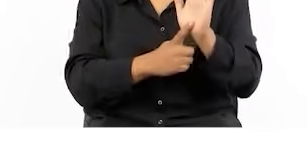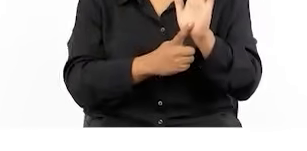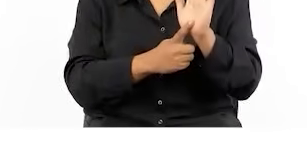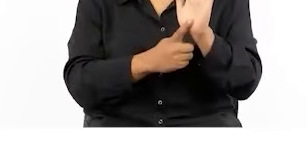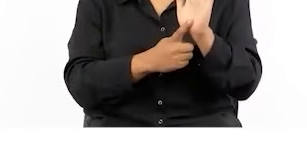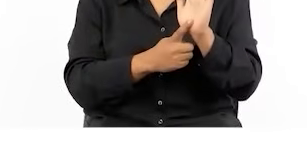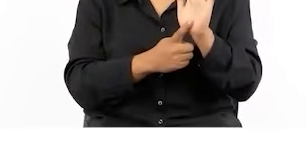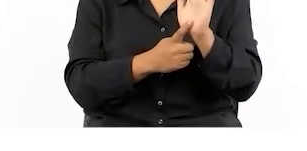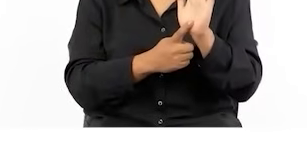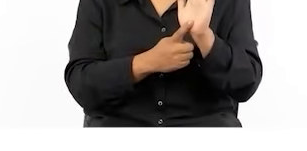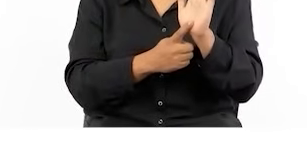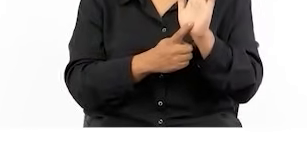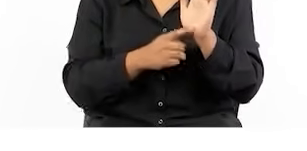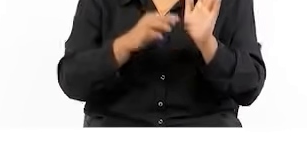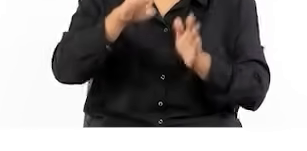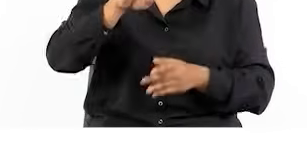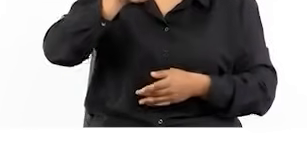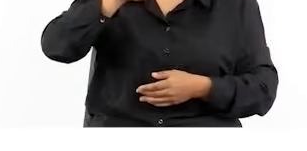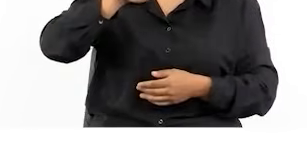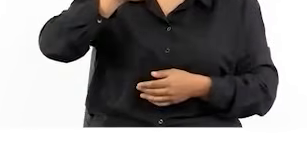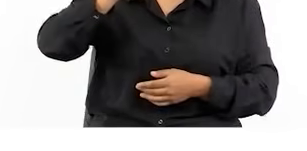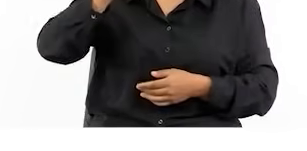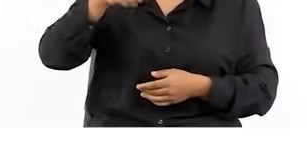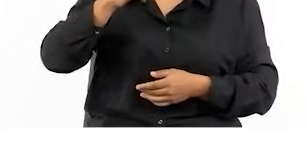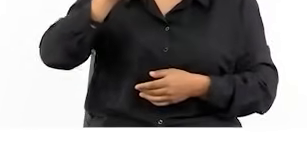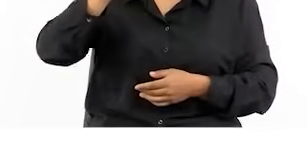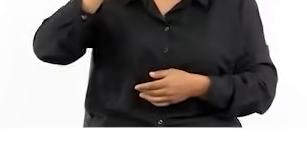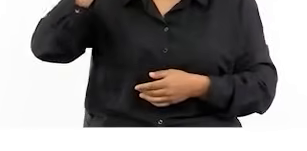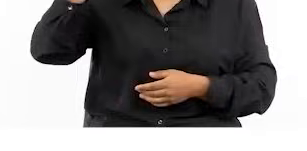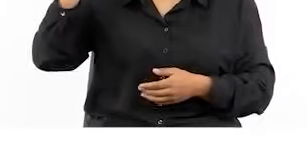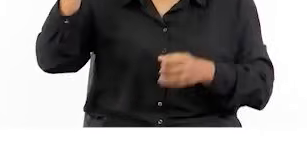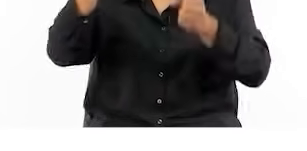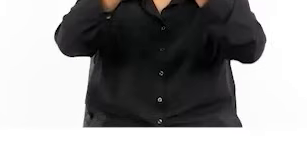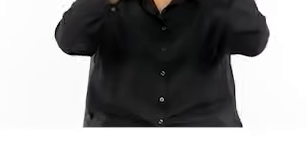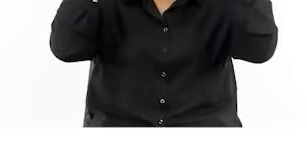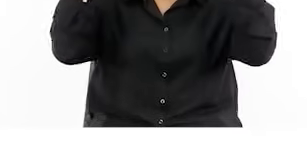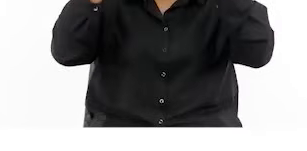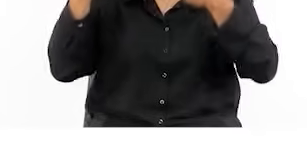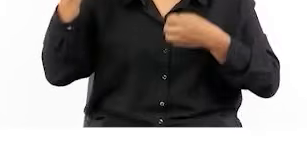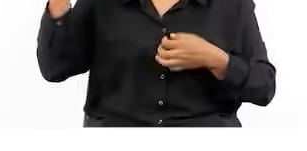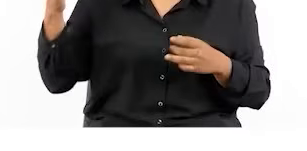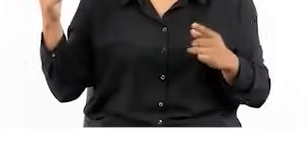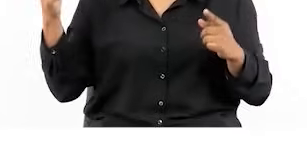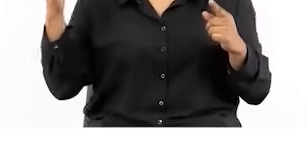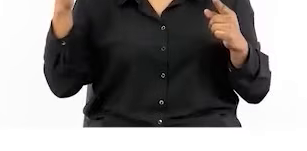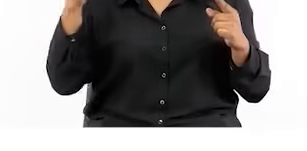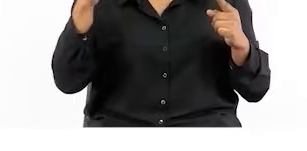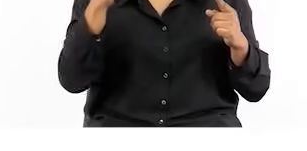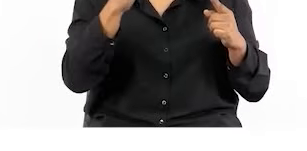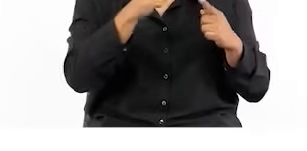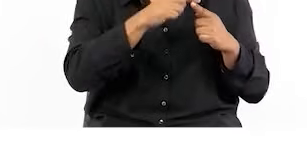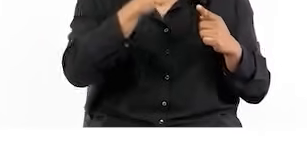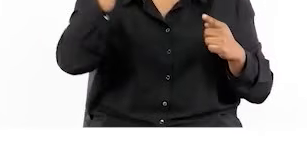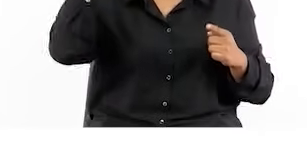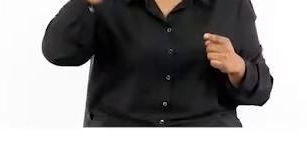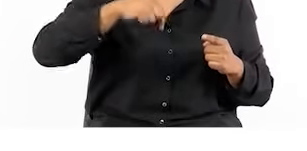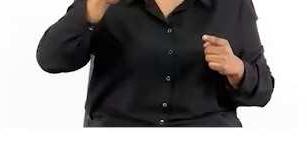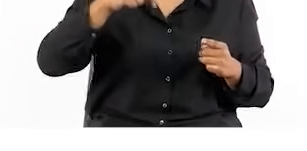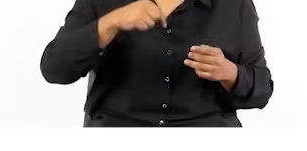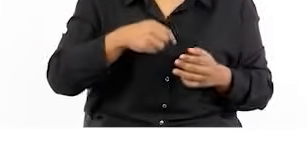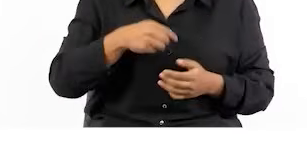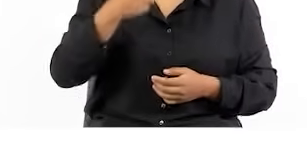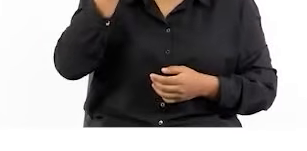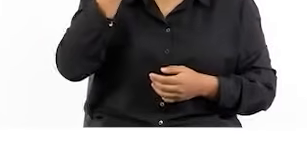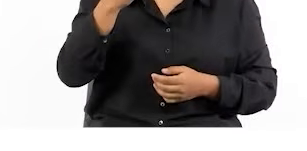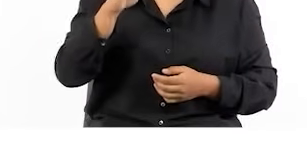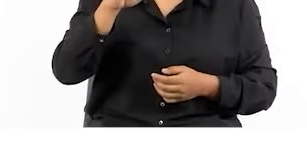divisiones. Aquí les presento esta escala, que va desde los 4.500 millones de años hasta el